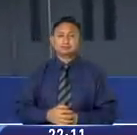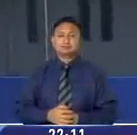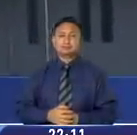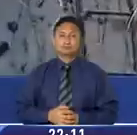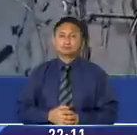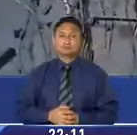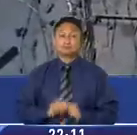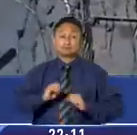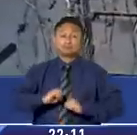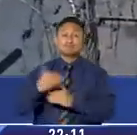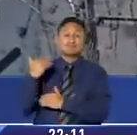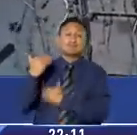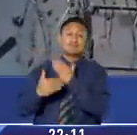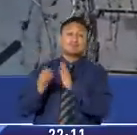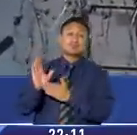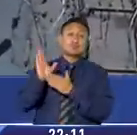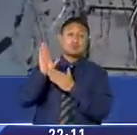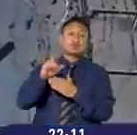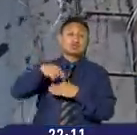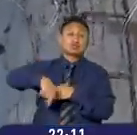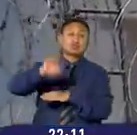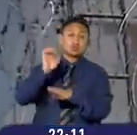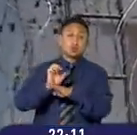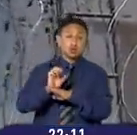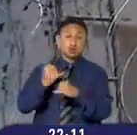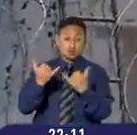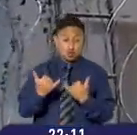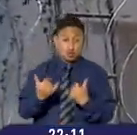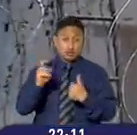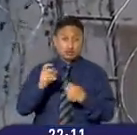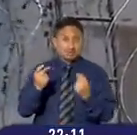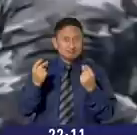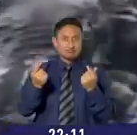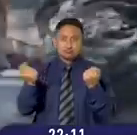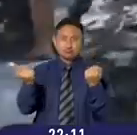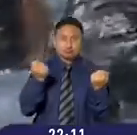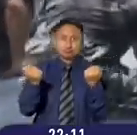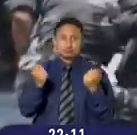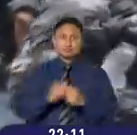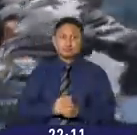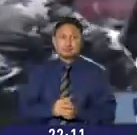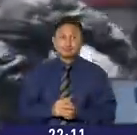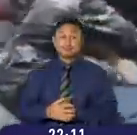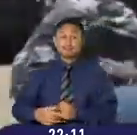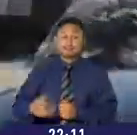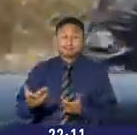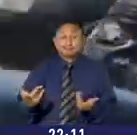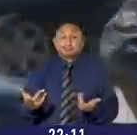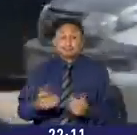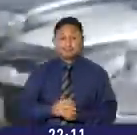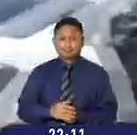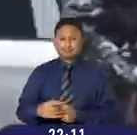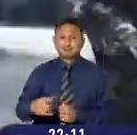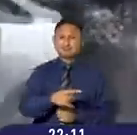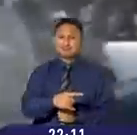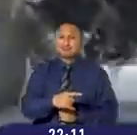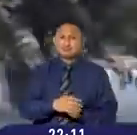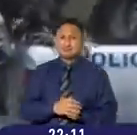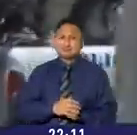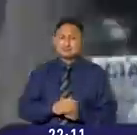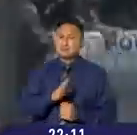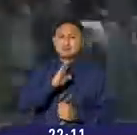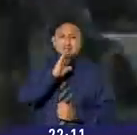La historia muestra que el país debe tomar cartas en el asunto, pues curiosamente las masacres